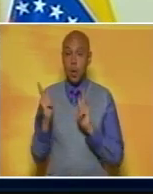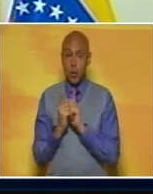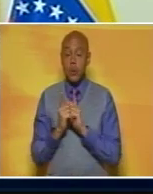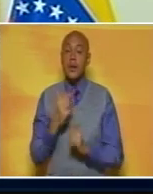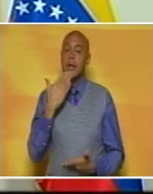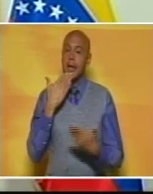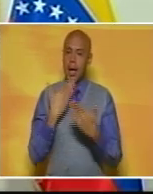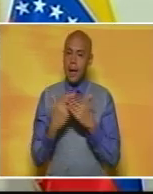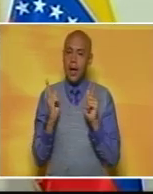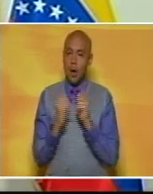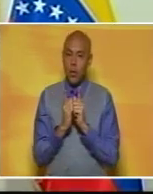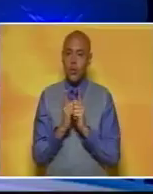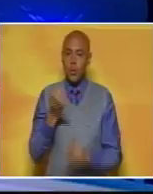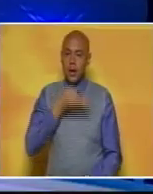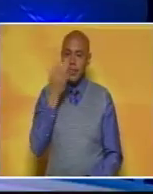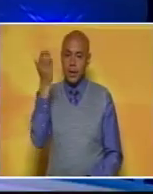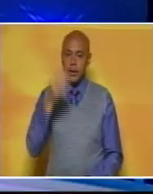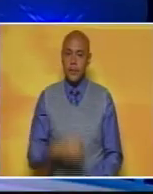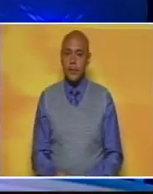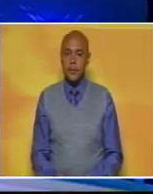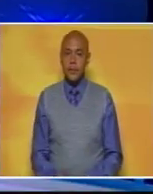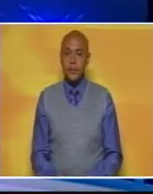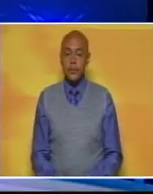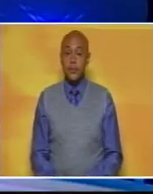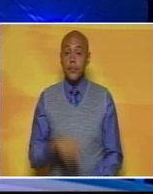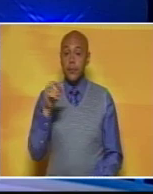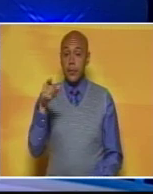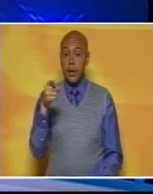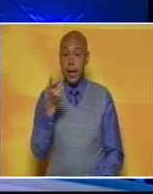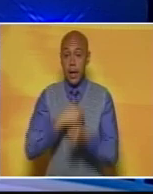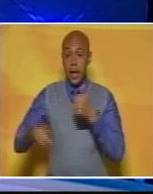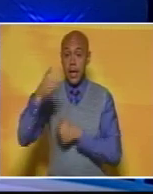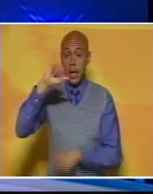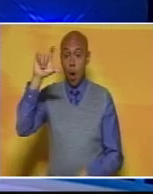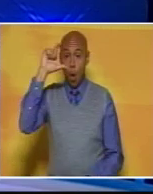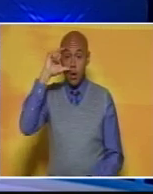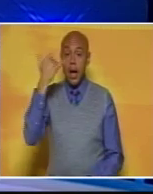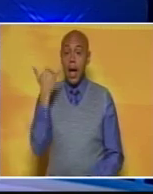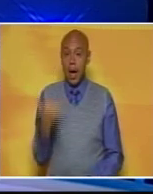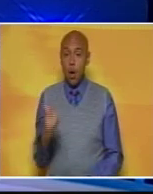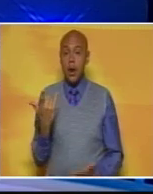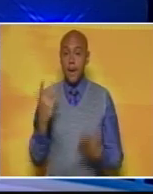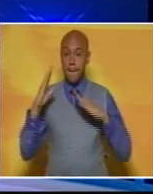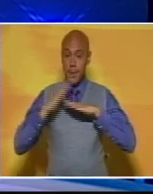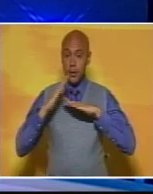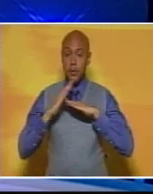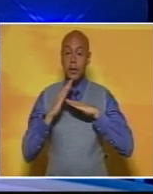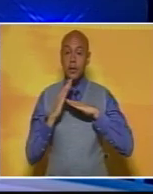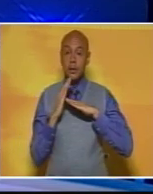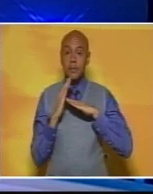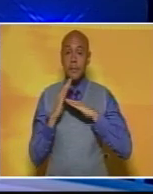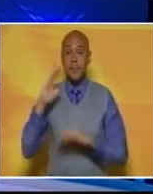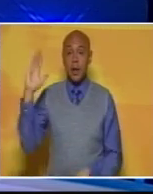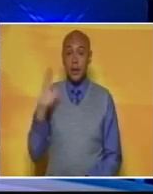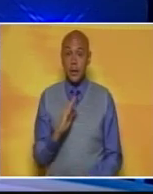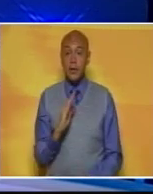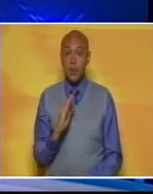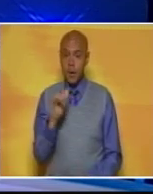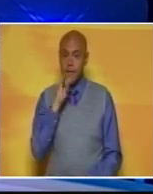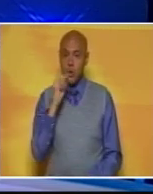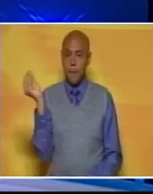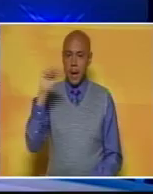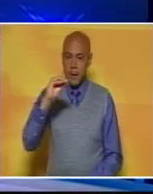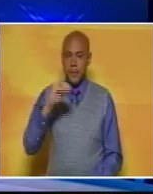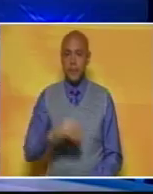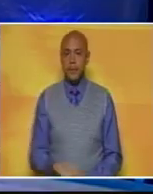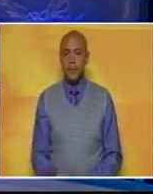Muchas gracias, muy buenas tardes. Era Jorge Arreaza, canciller de la República. Momento de realizar una nueva pausa. Al regreso, más